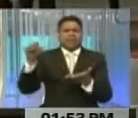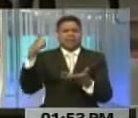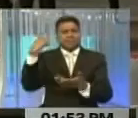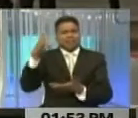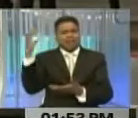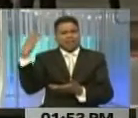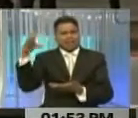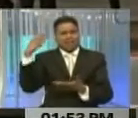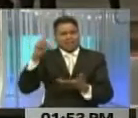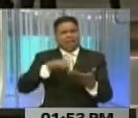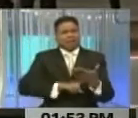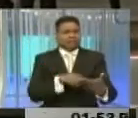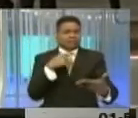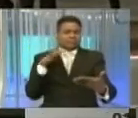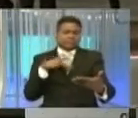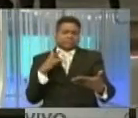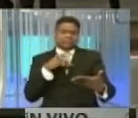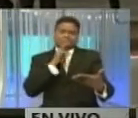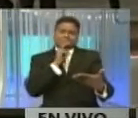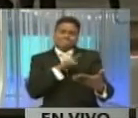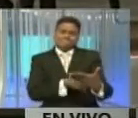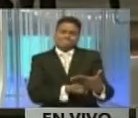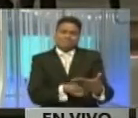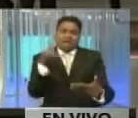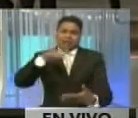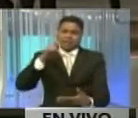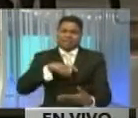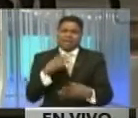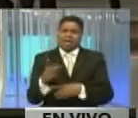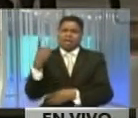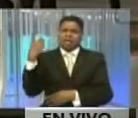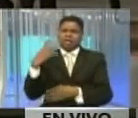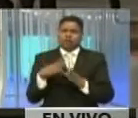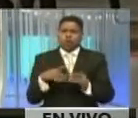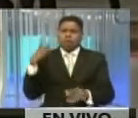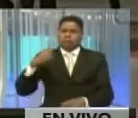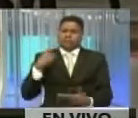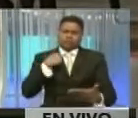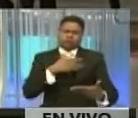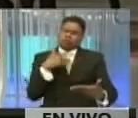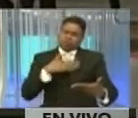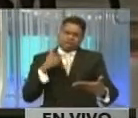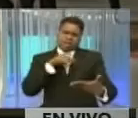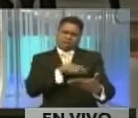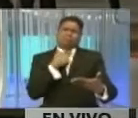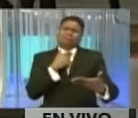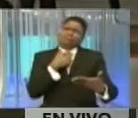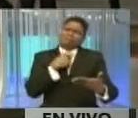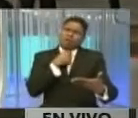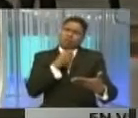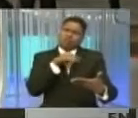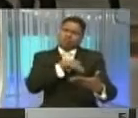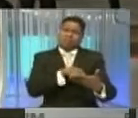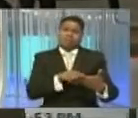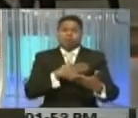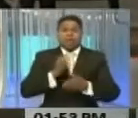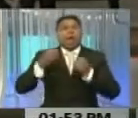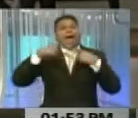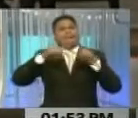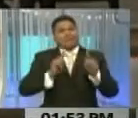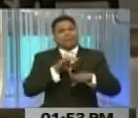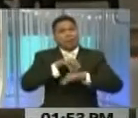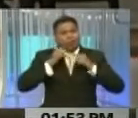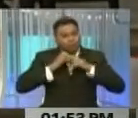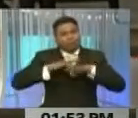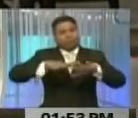Caracas. También sentían pues la necesidad y el derecho de que este festival se expandiera por todo el territorio nacional, y agradecemos a